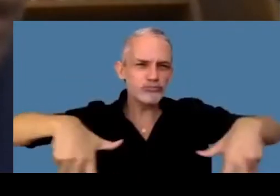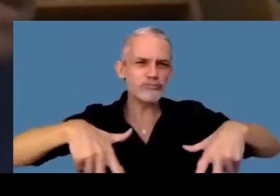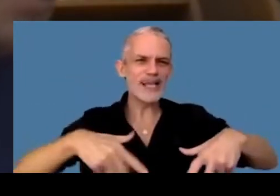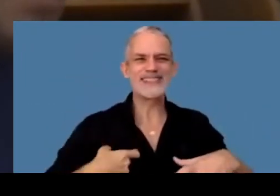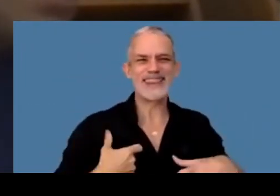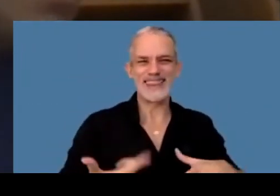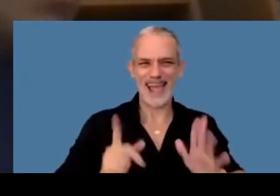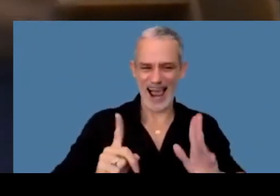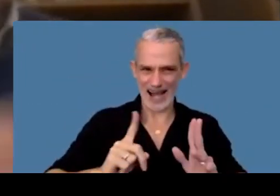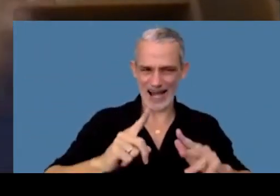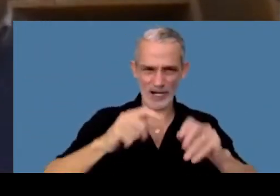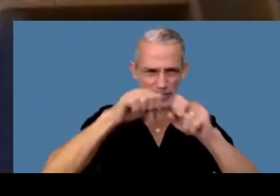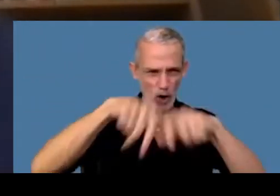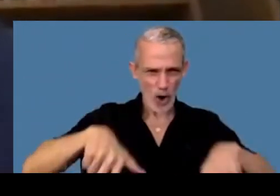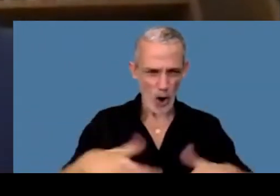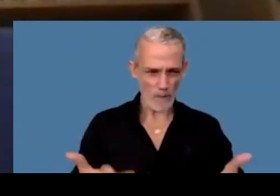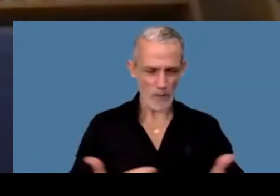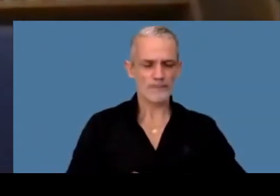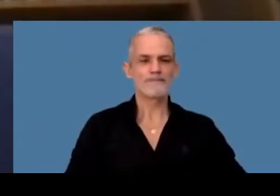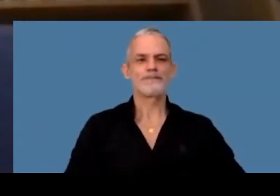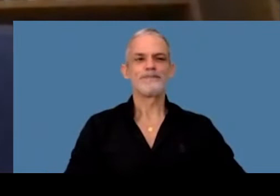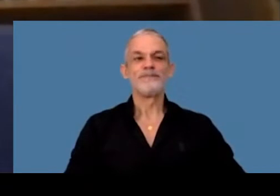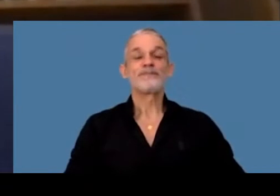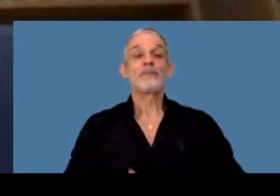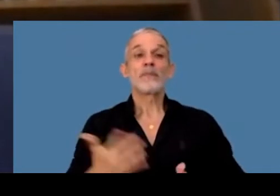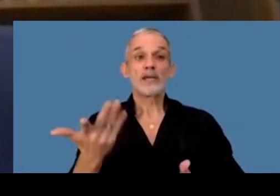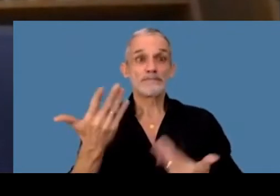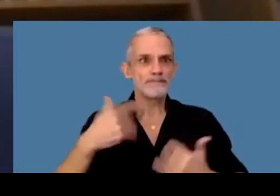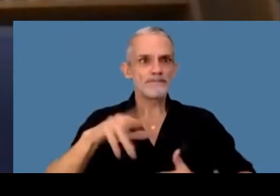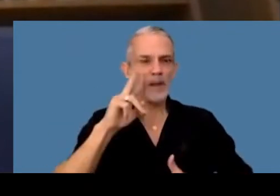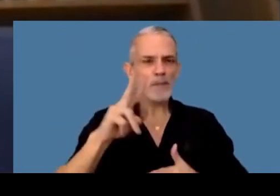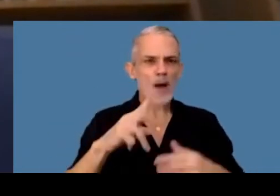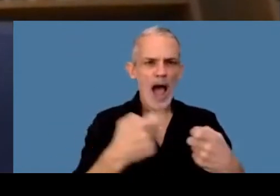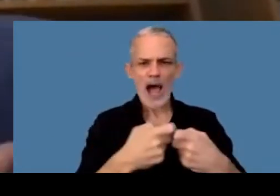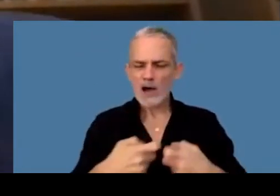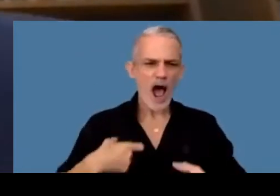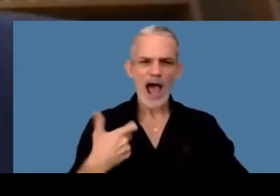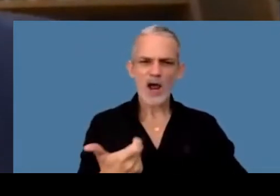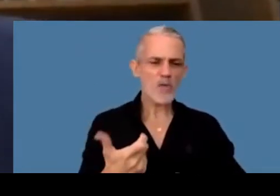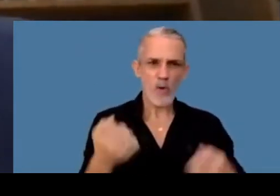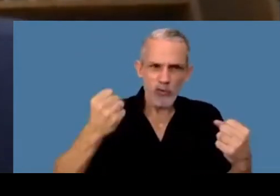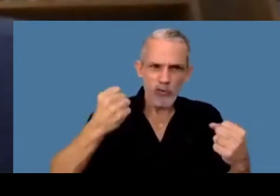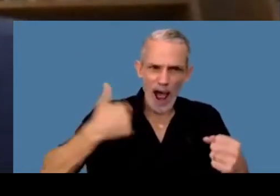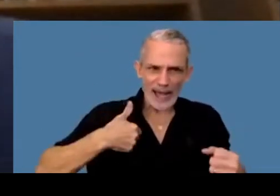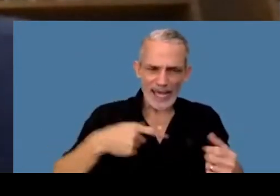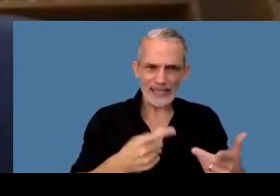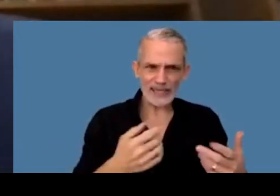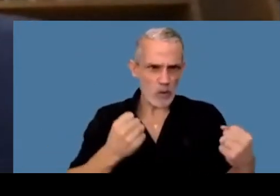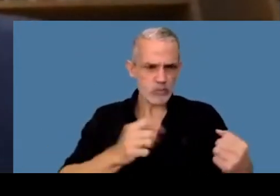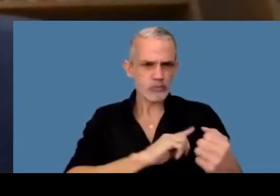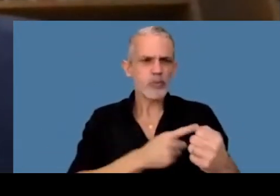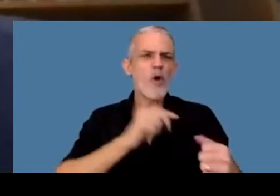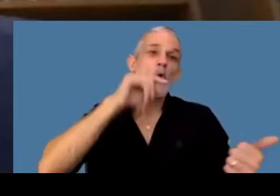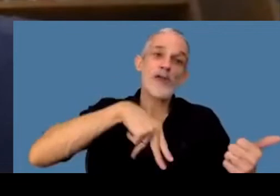Entonces, cuando uno mira las organizaciones más fuertes de Argentina, y son uniones o federaciones, en